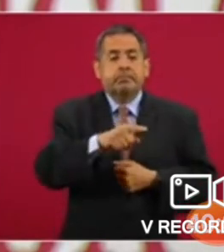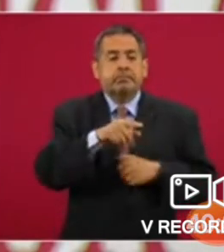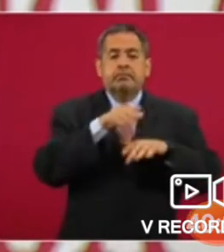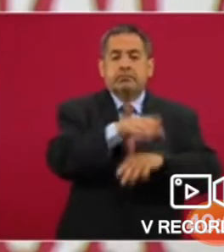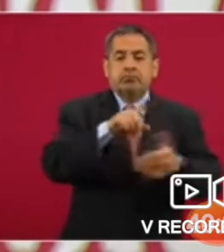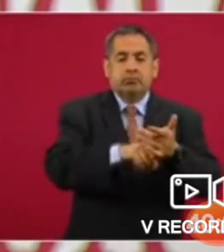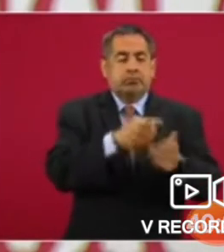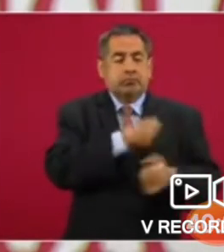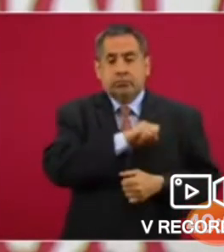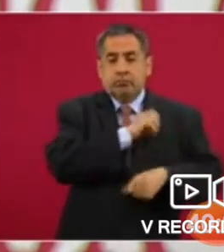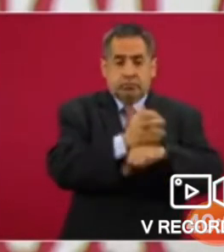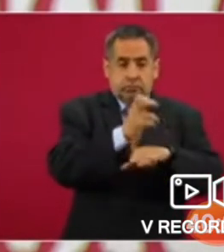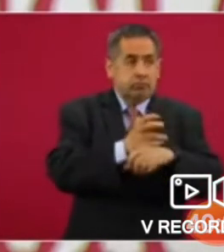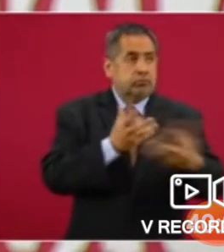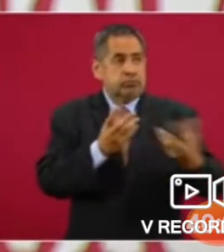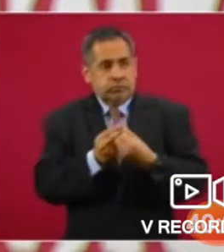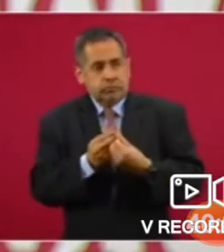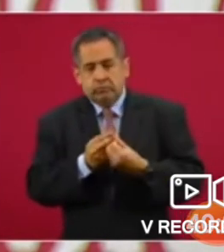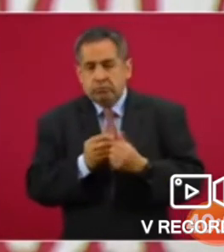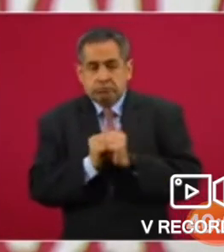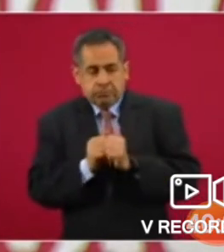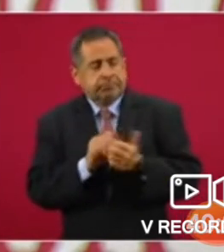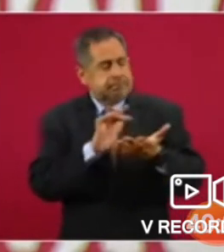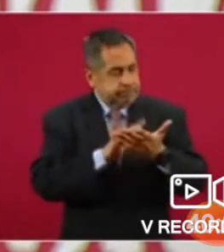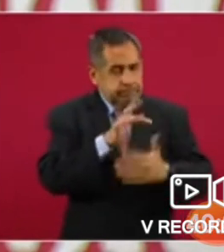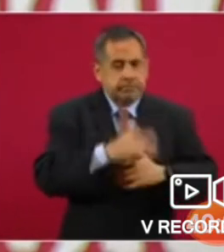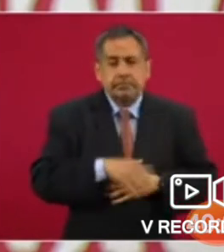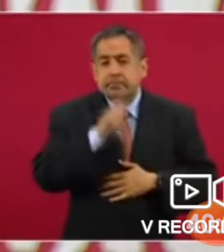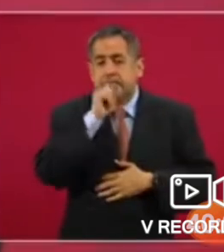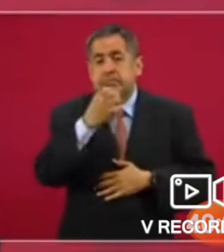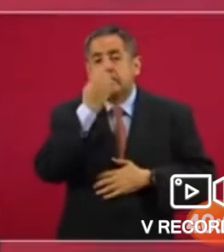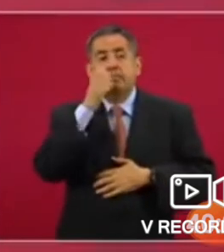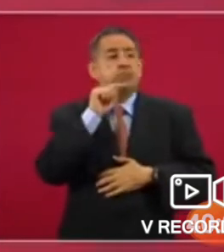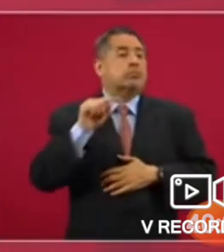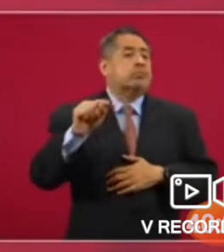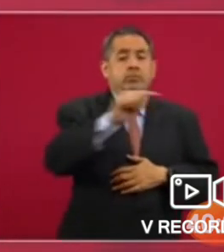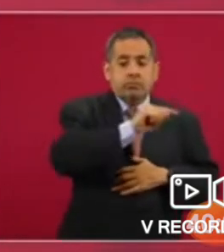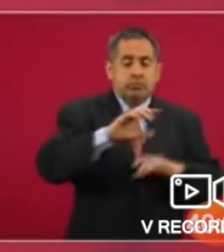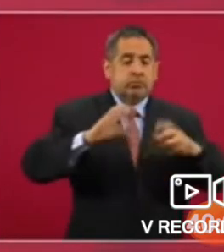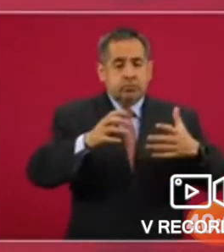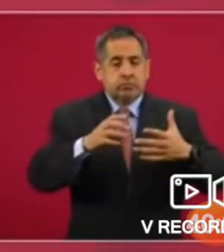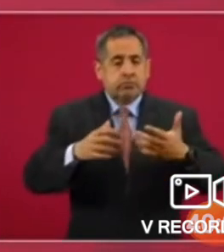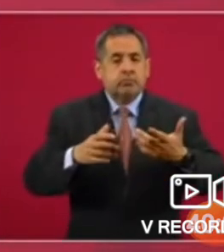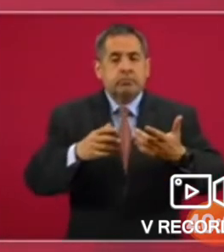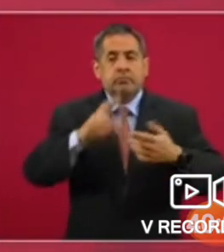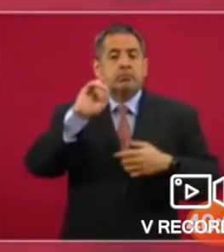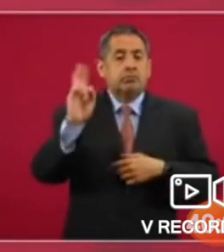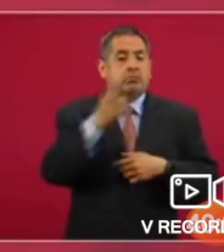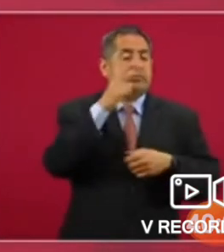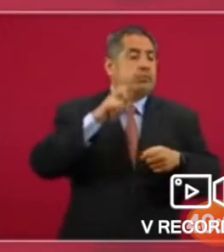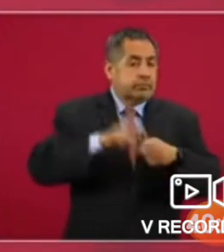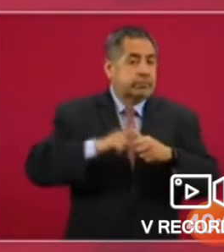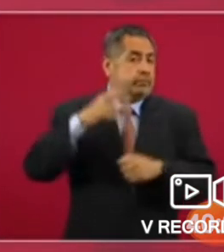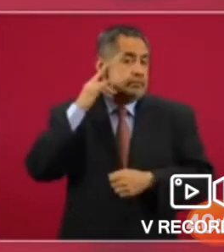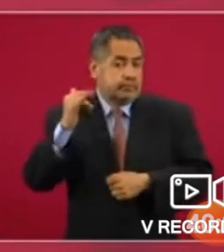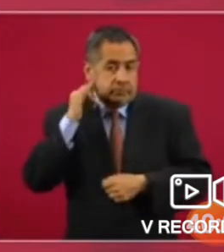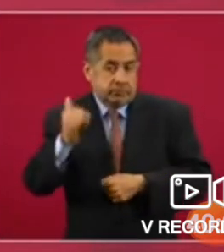Unidos, cosa que agradecemos, así como las Escuelas de Salud y Políticas Públicas del Sistema de Universidades de California.